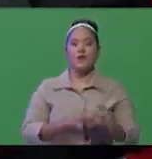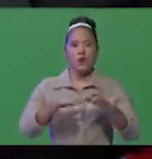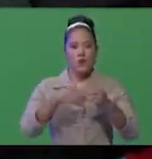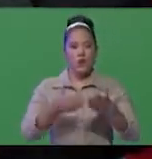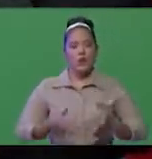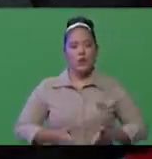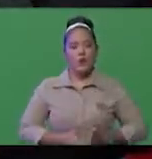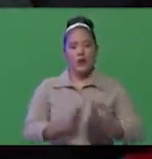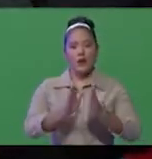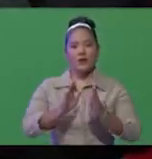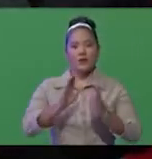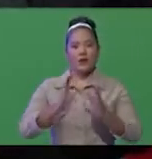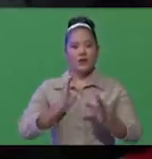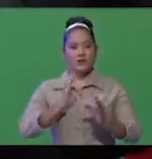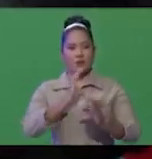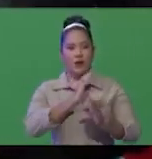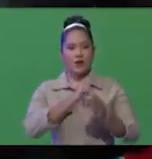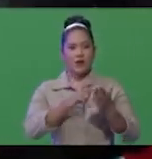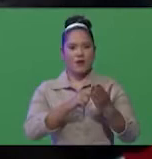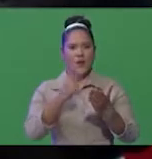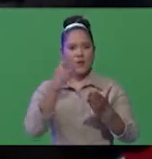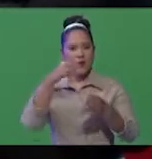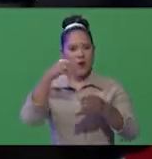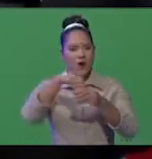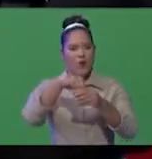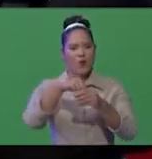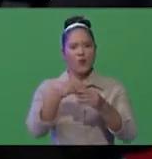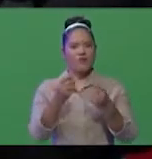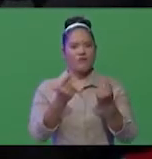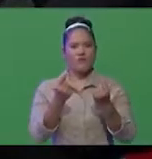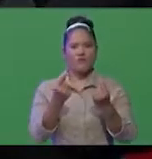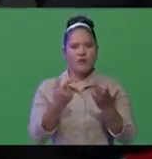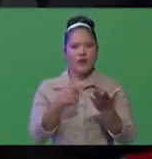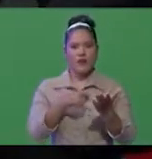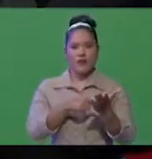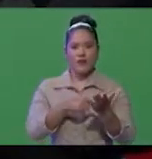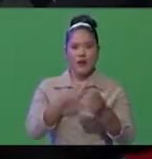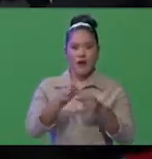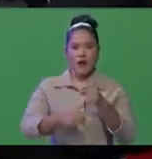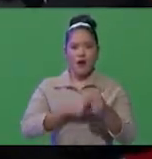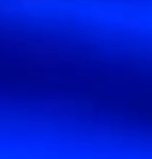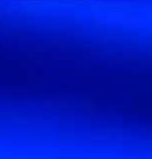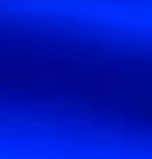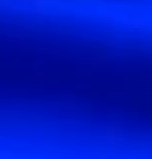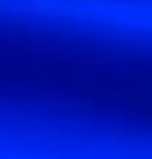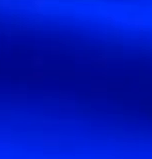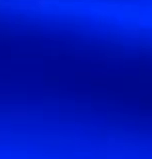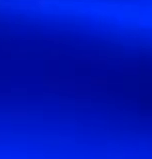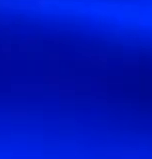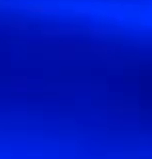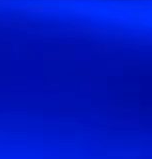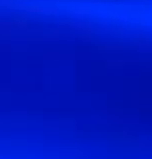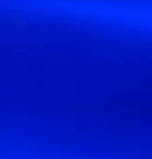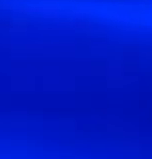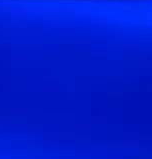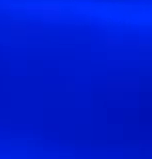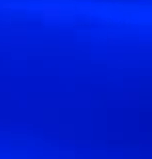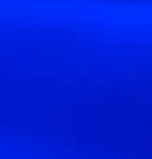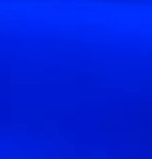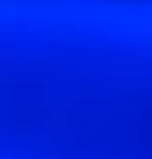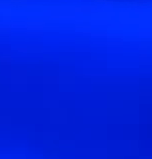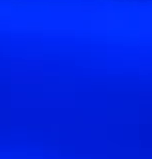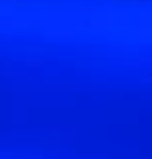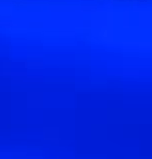cómo surge COPEMAP? COPEMAP nace en el año 2016, una iniciativa que impulsó